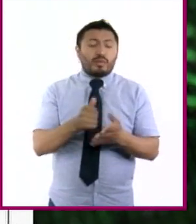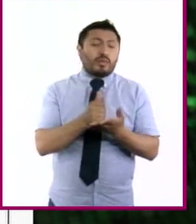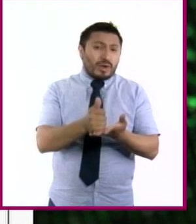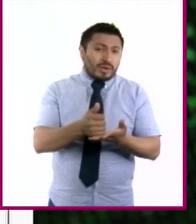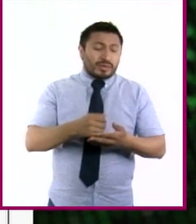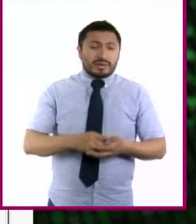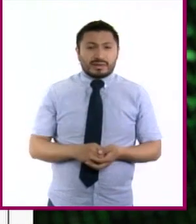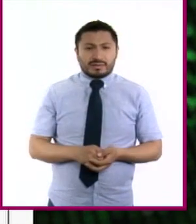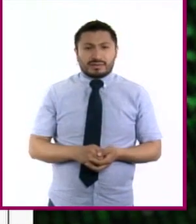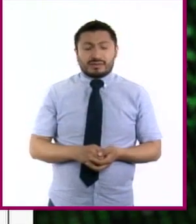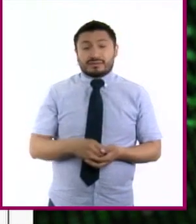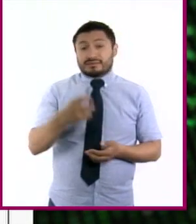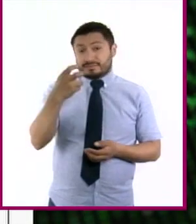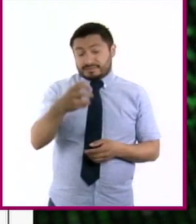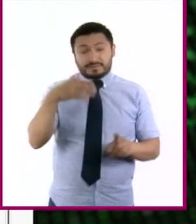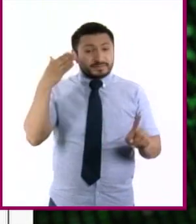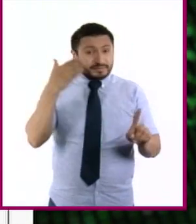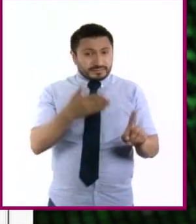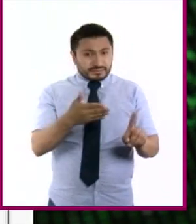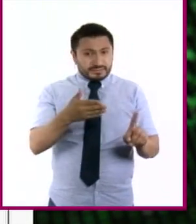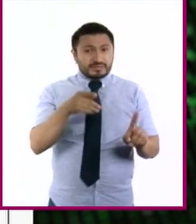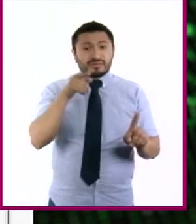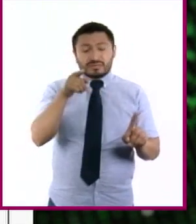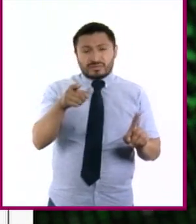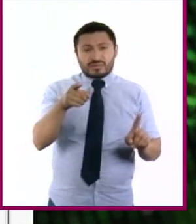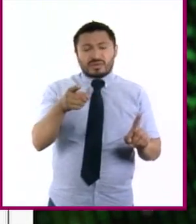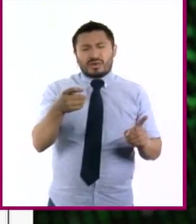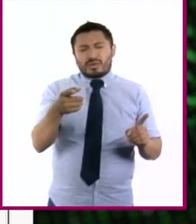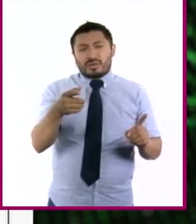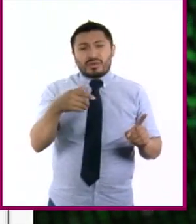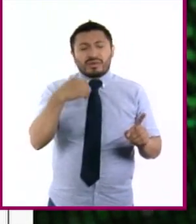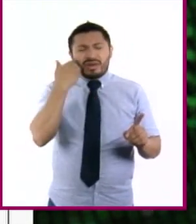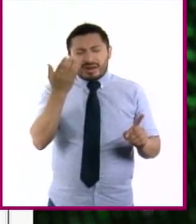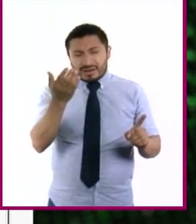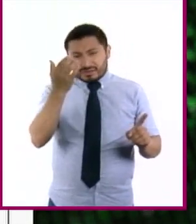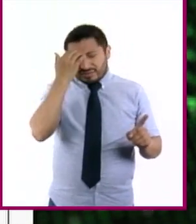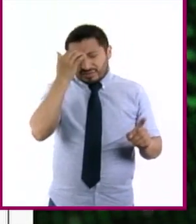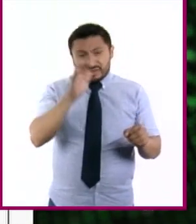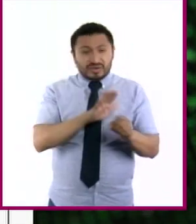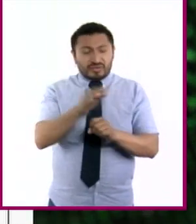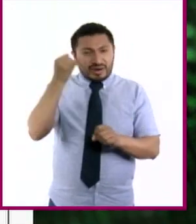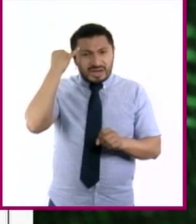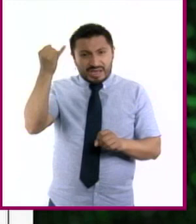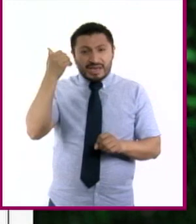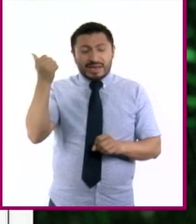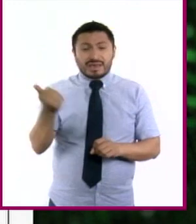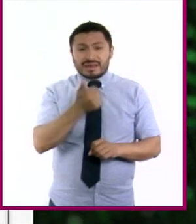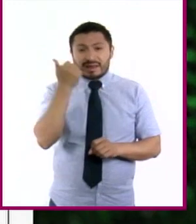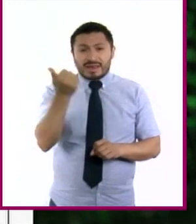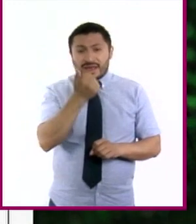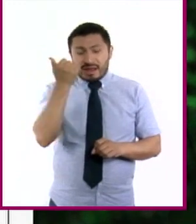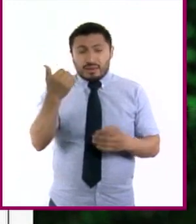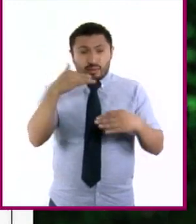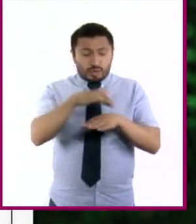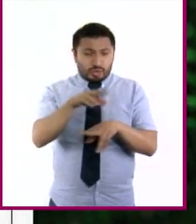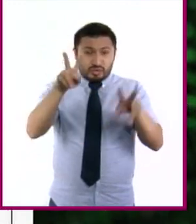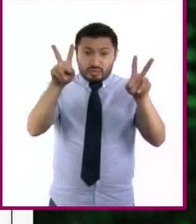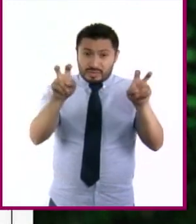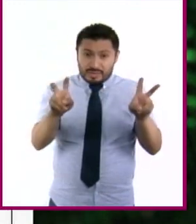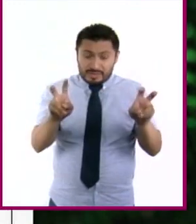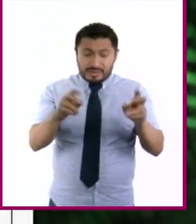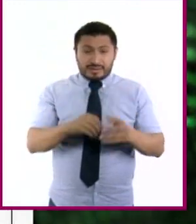Con base en este objetivo, quiero saber cuál es la percepción de mis alumnas y alumnos en torno al contenido de la materia, primera